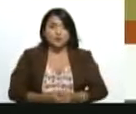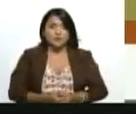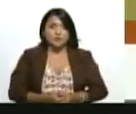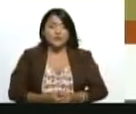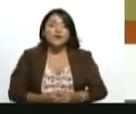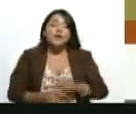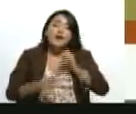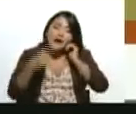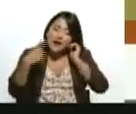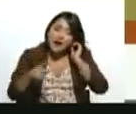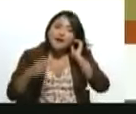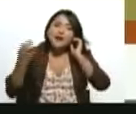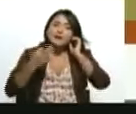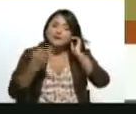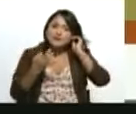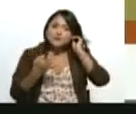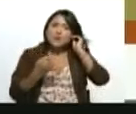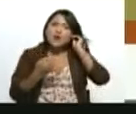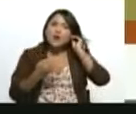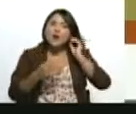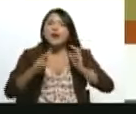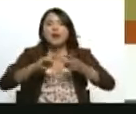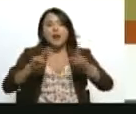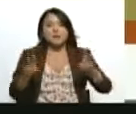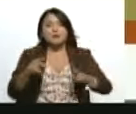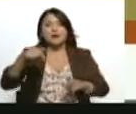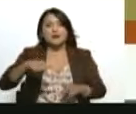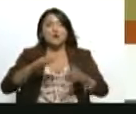todas garantizan la paz en su comunidad,